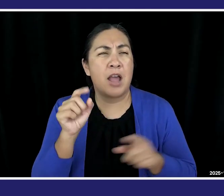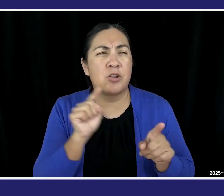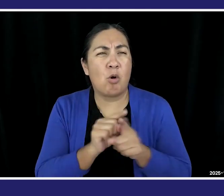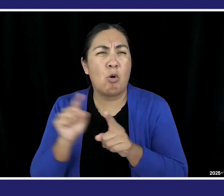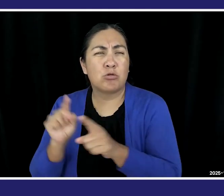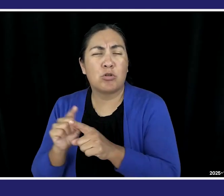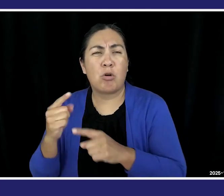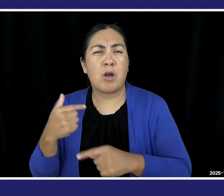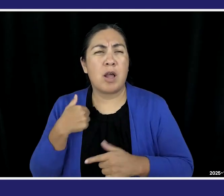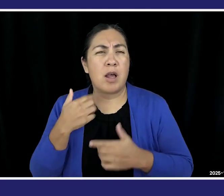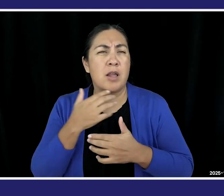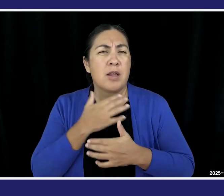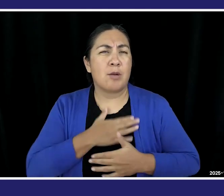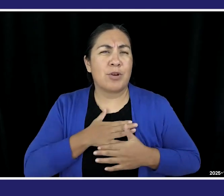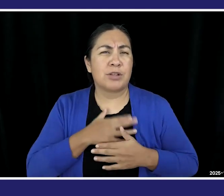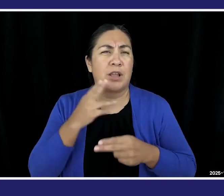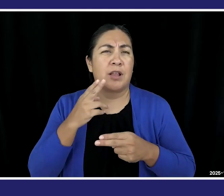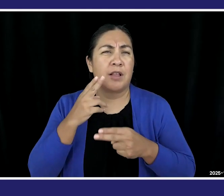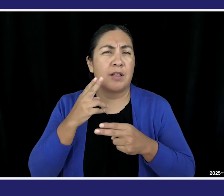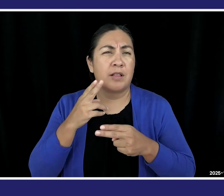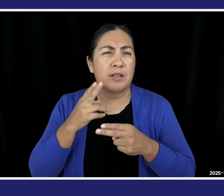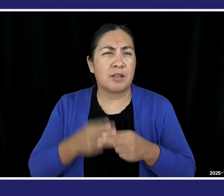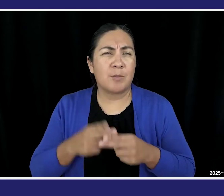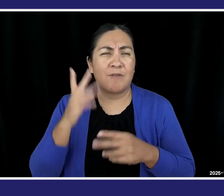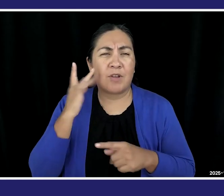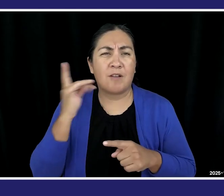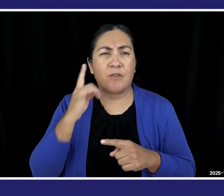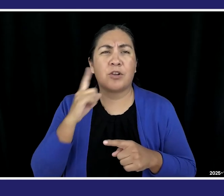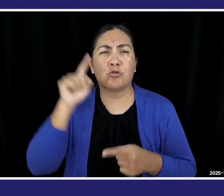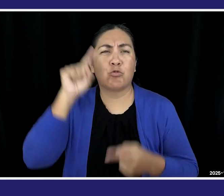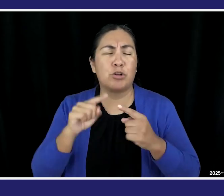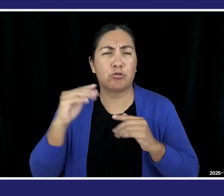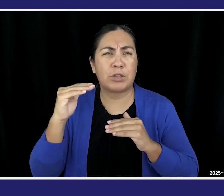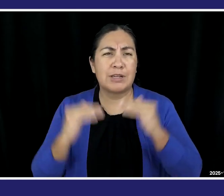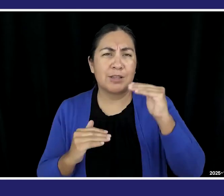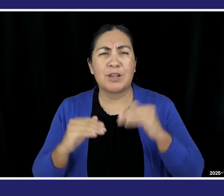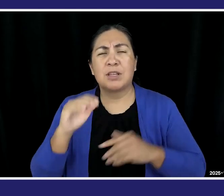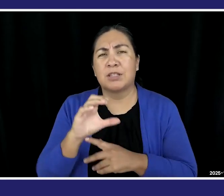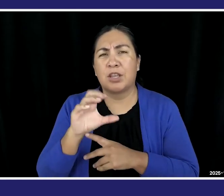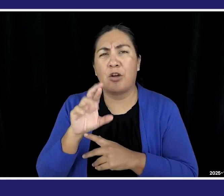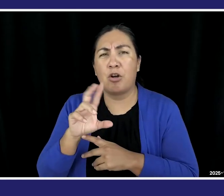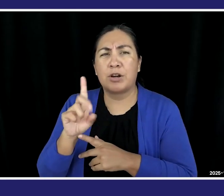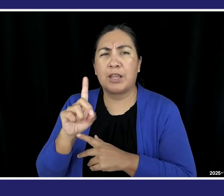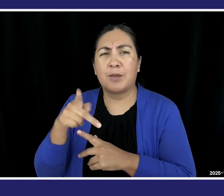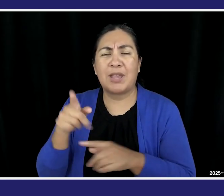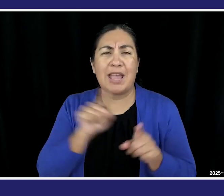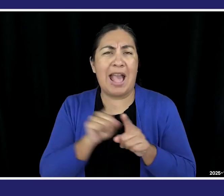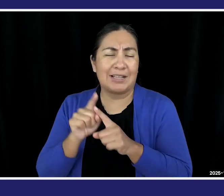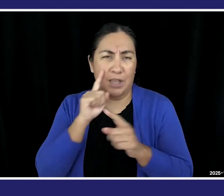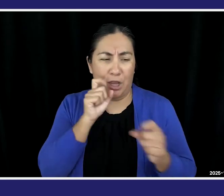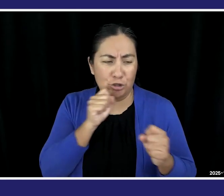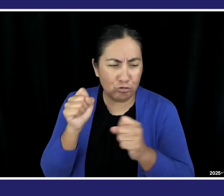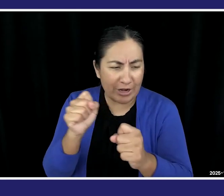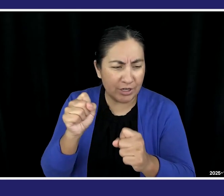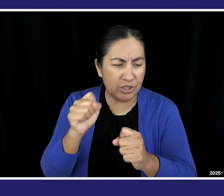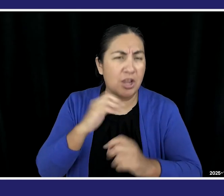estrategia de prevención a nivel estatal. Aquí en MICOP nosotros apoyamos en el área estatal y violencia doméstica,